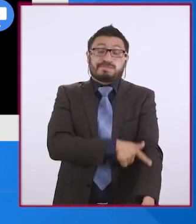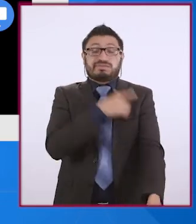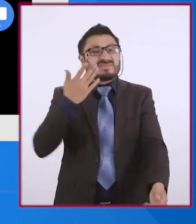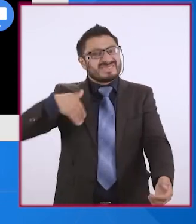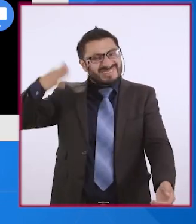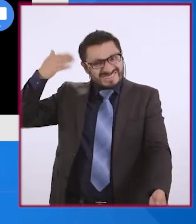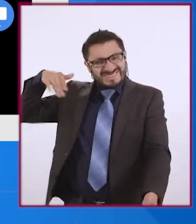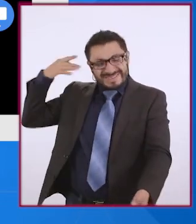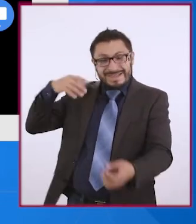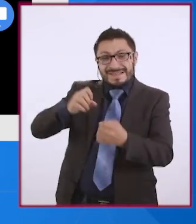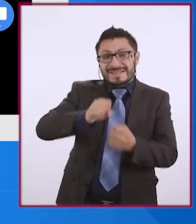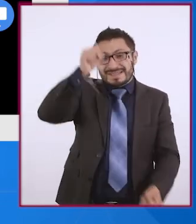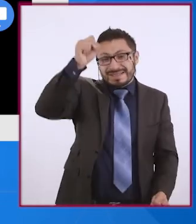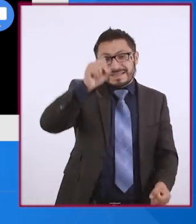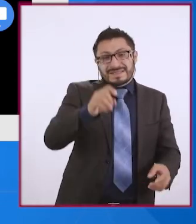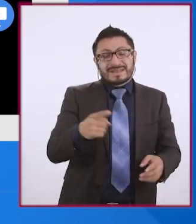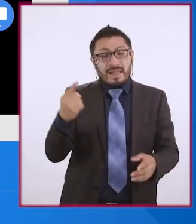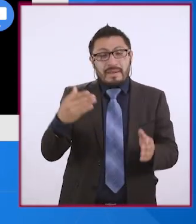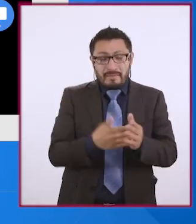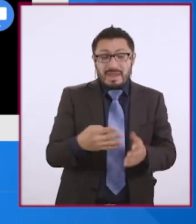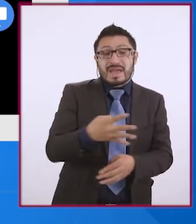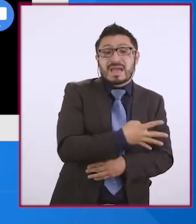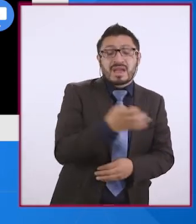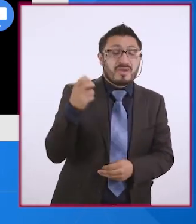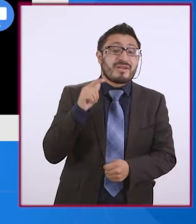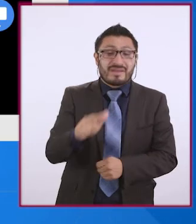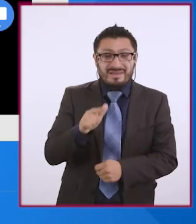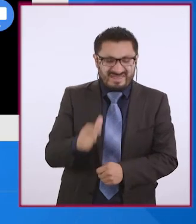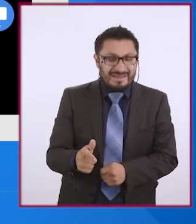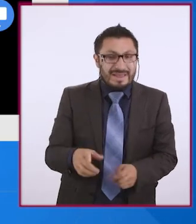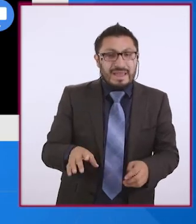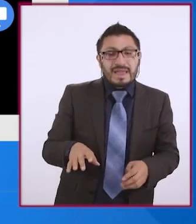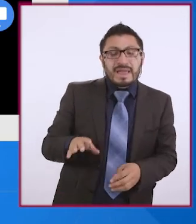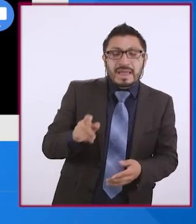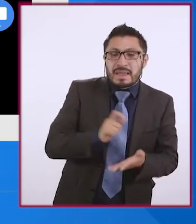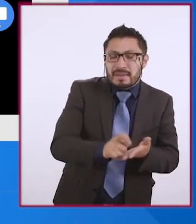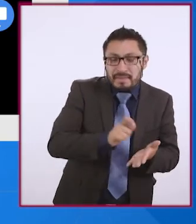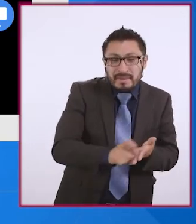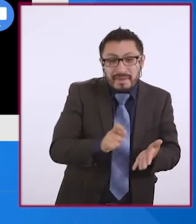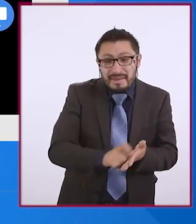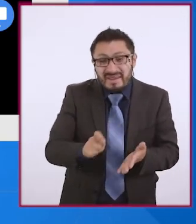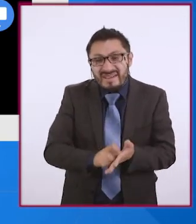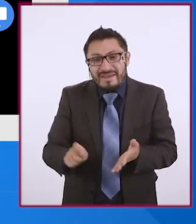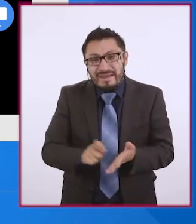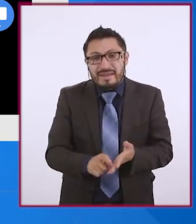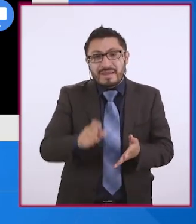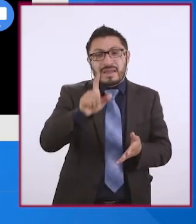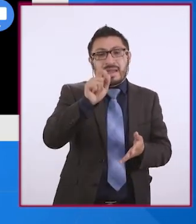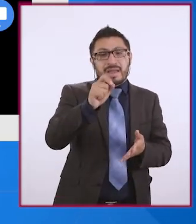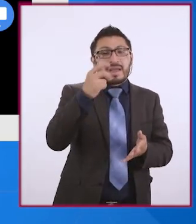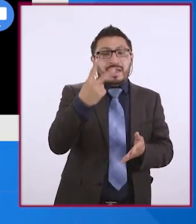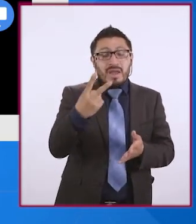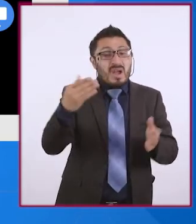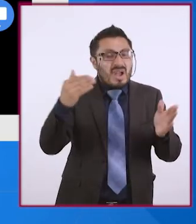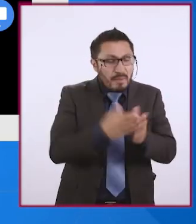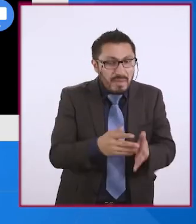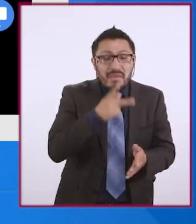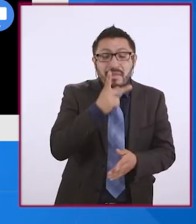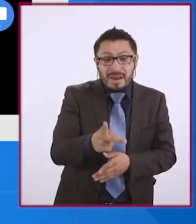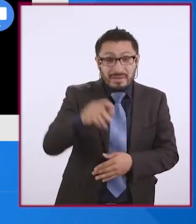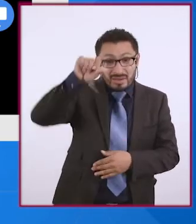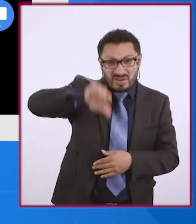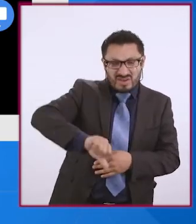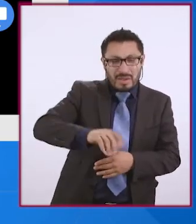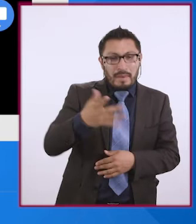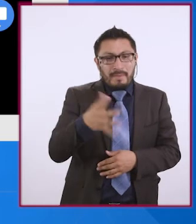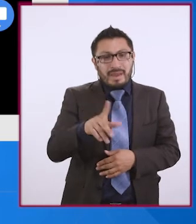origen, la Constitución es de 1917, estaba escrita en 22,000 palabras. Hoy